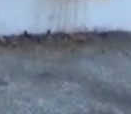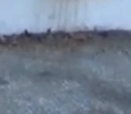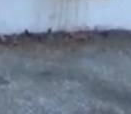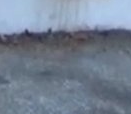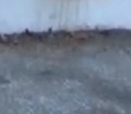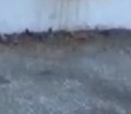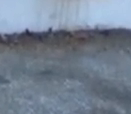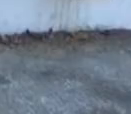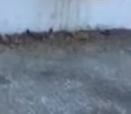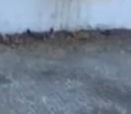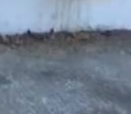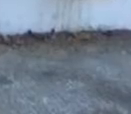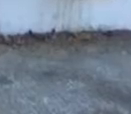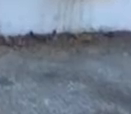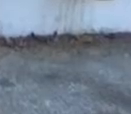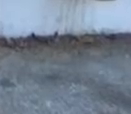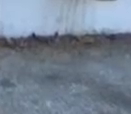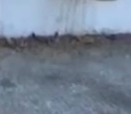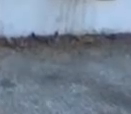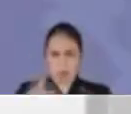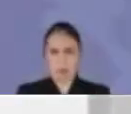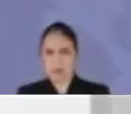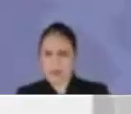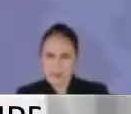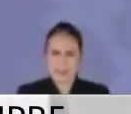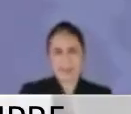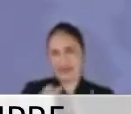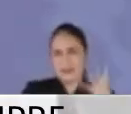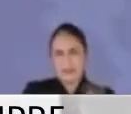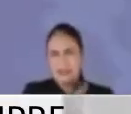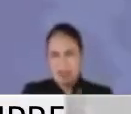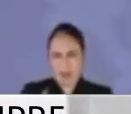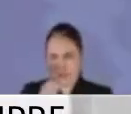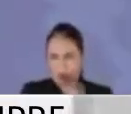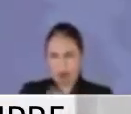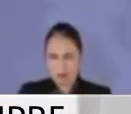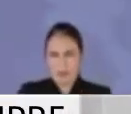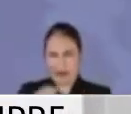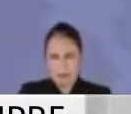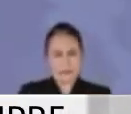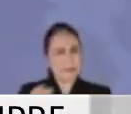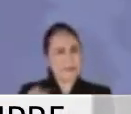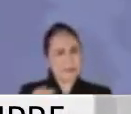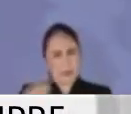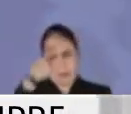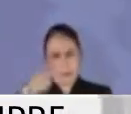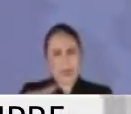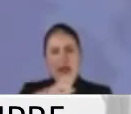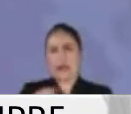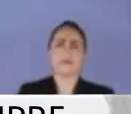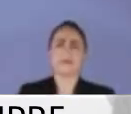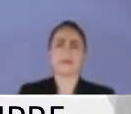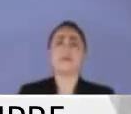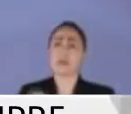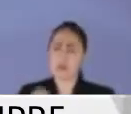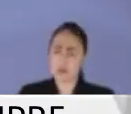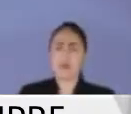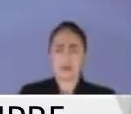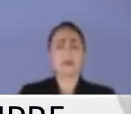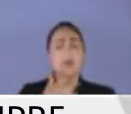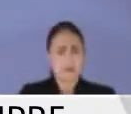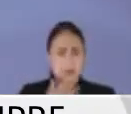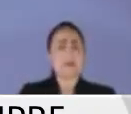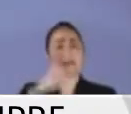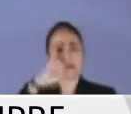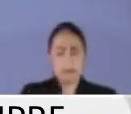no tiene ni para sostener los medicamentos. Hay quienes ni interés ni tiempo han tenido para ver los debates, porque